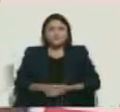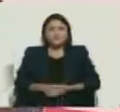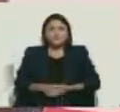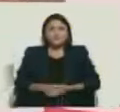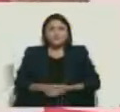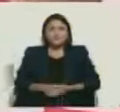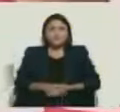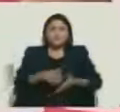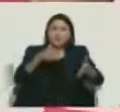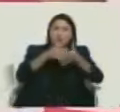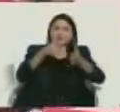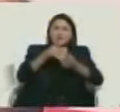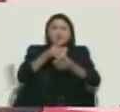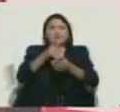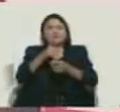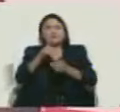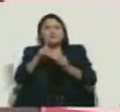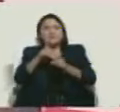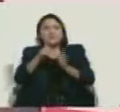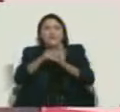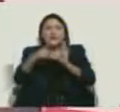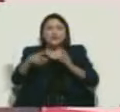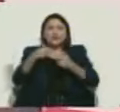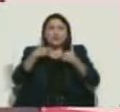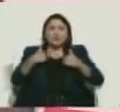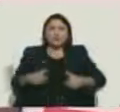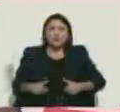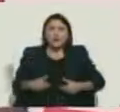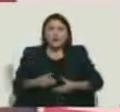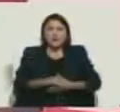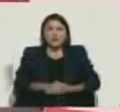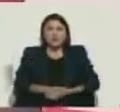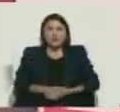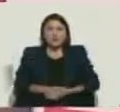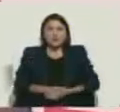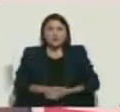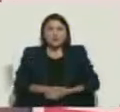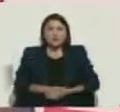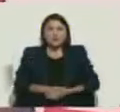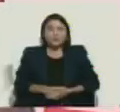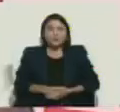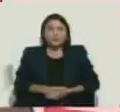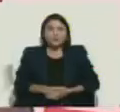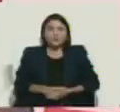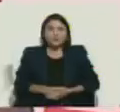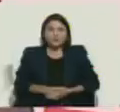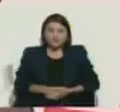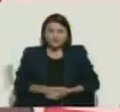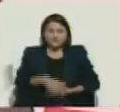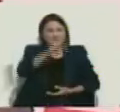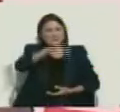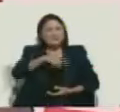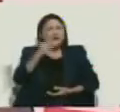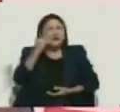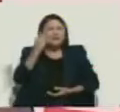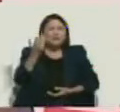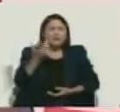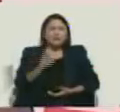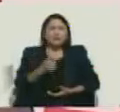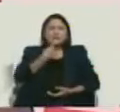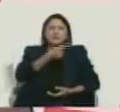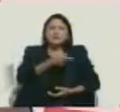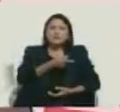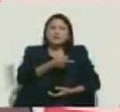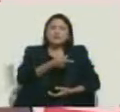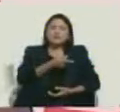Violadores de derechos humanos, una gran operación. Sale un gafo hablando desde